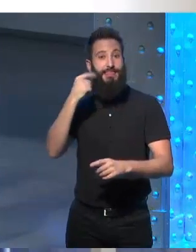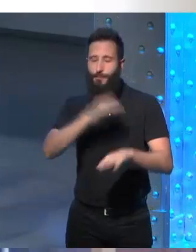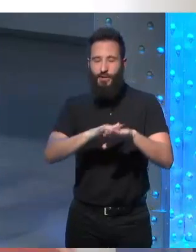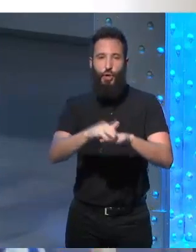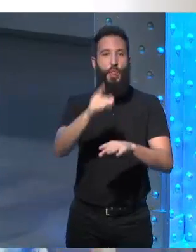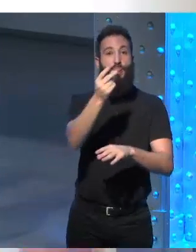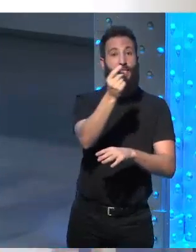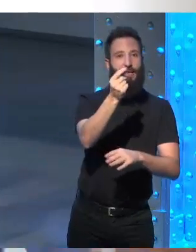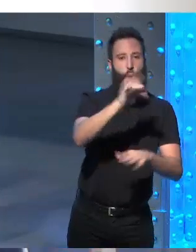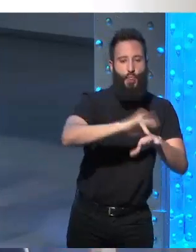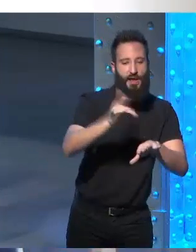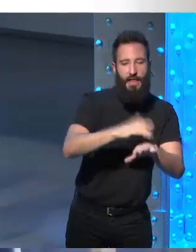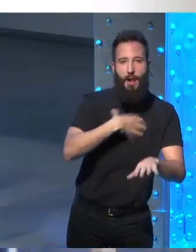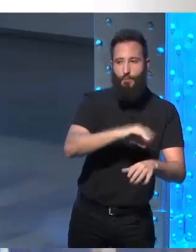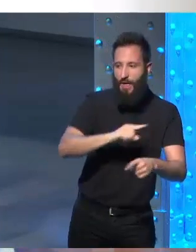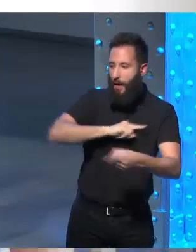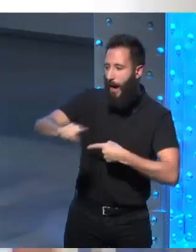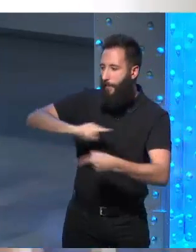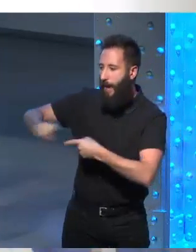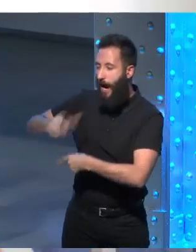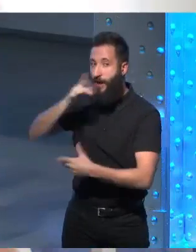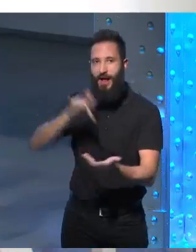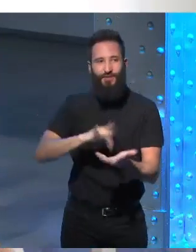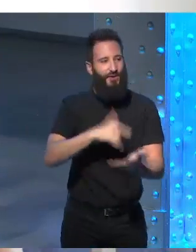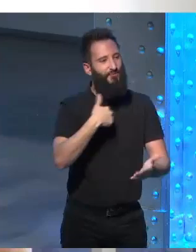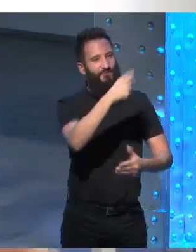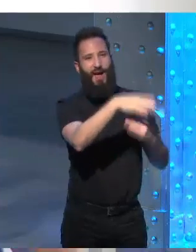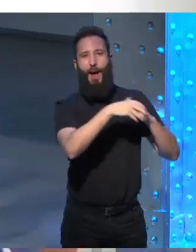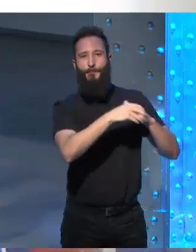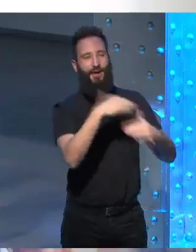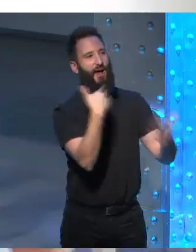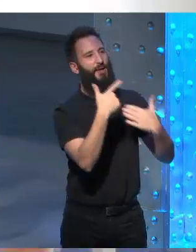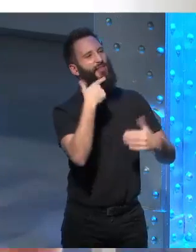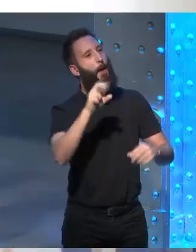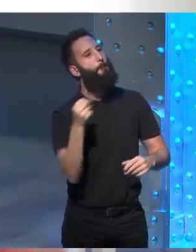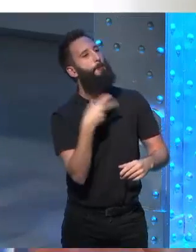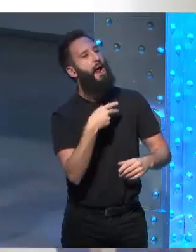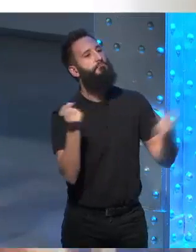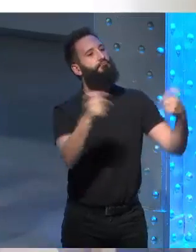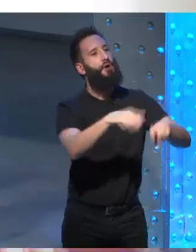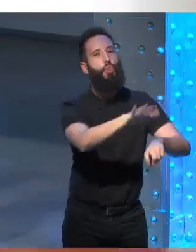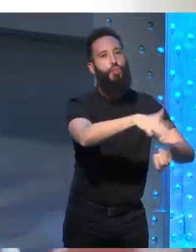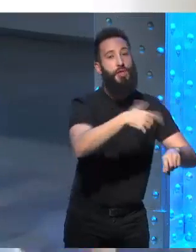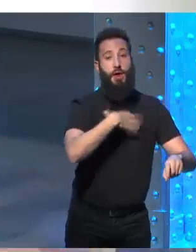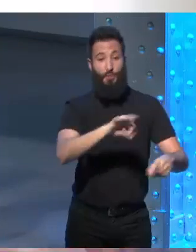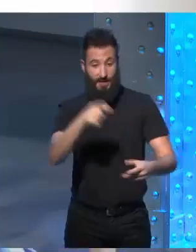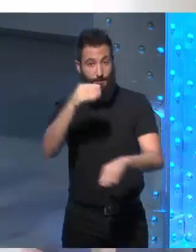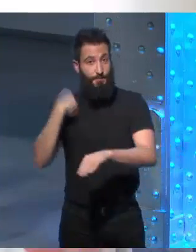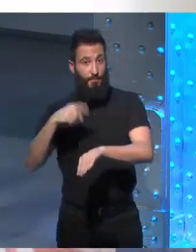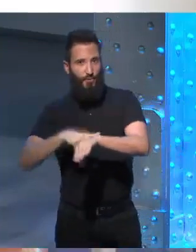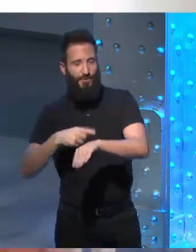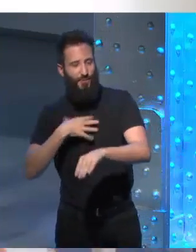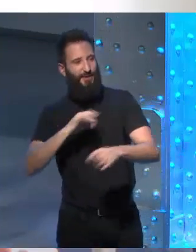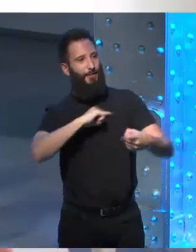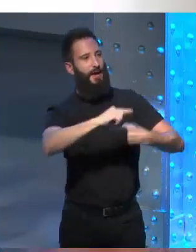Esto significa que tú estarás ahí mandando un Messenger a tu colega en plan, oye, ¿dónde nos quedamos a tomar la caña? Y al mismo tiempo le puedes estar haciendo transferencias y movidas ahí todo el